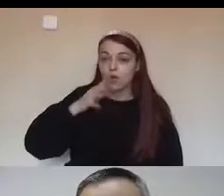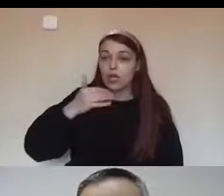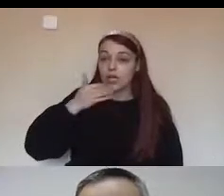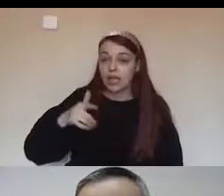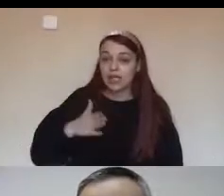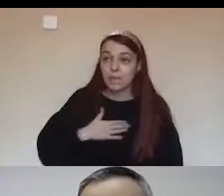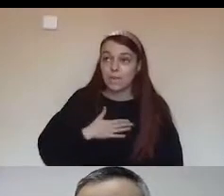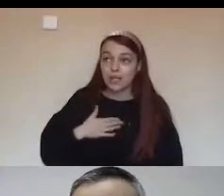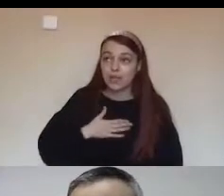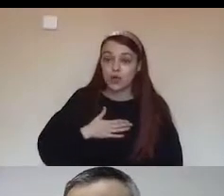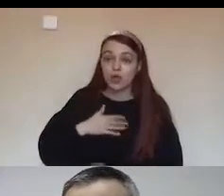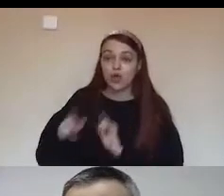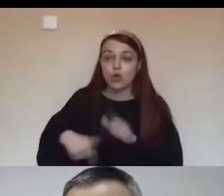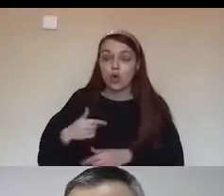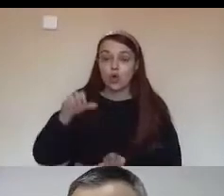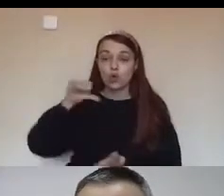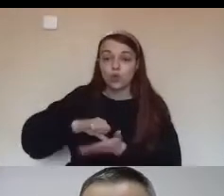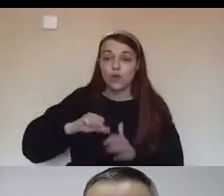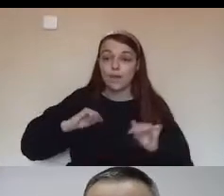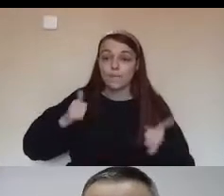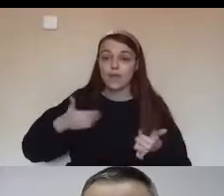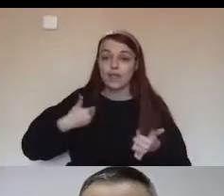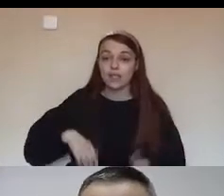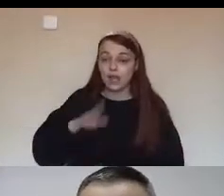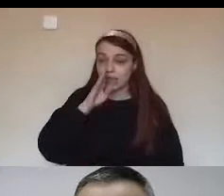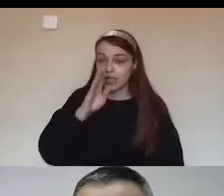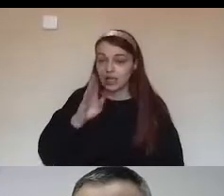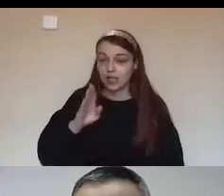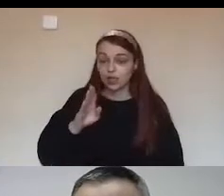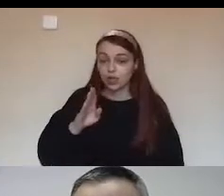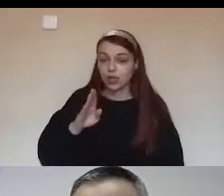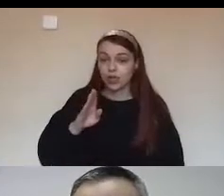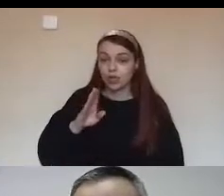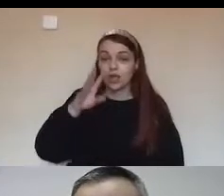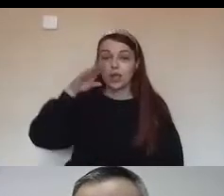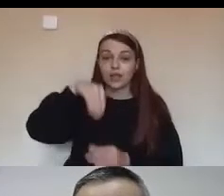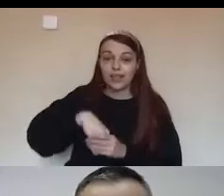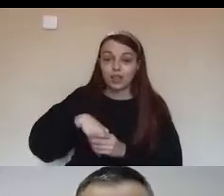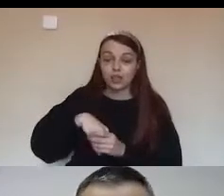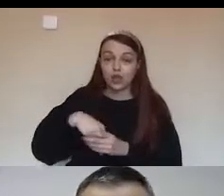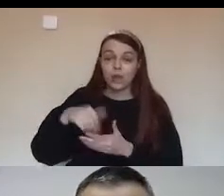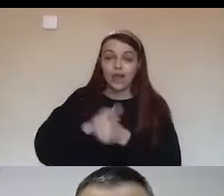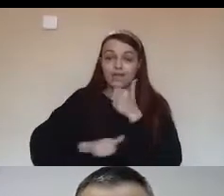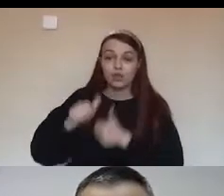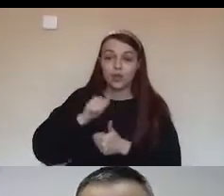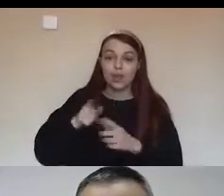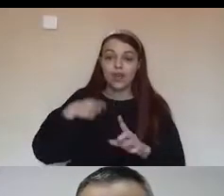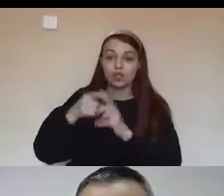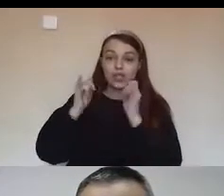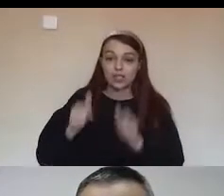que llevó a la ciudad a meterse dentro de la aventura de los destinos inteligentes,